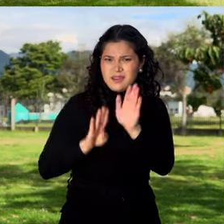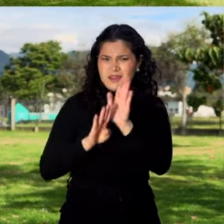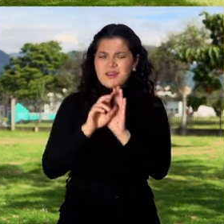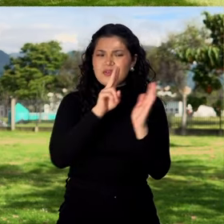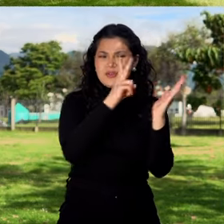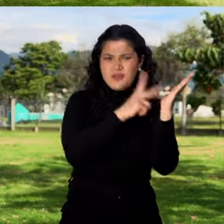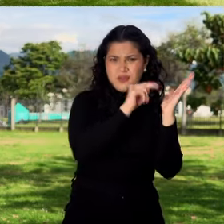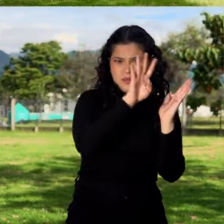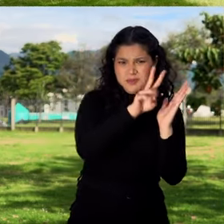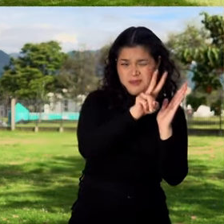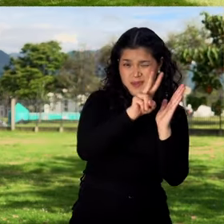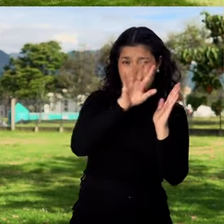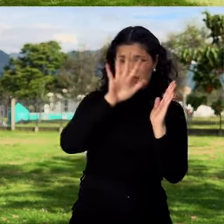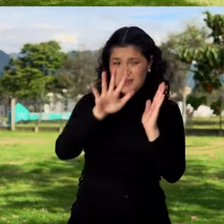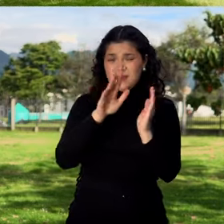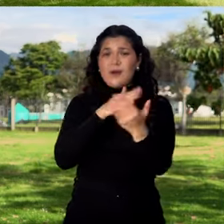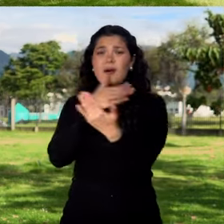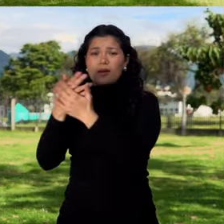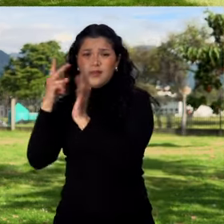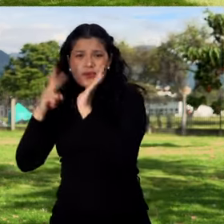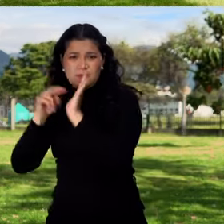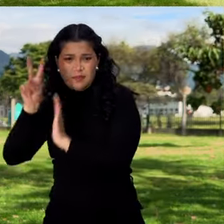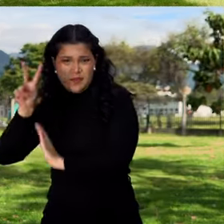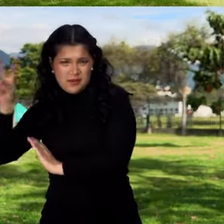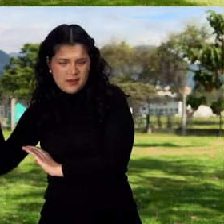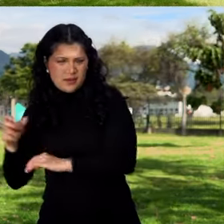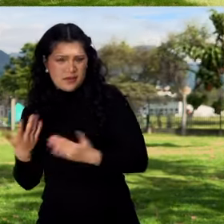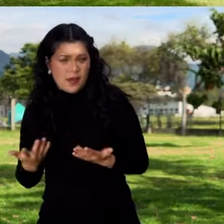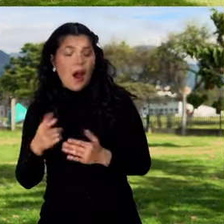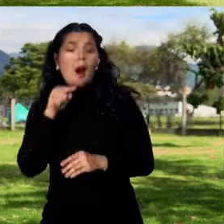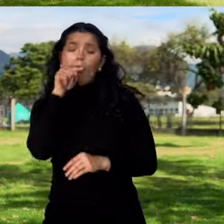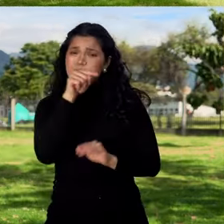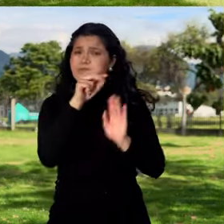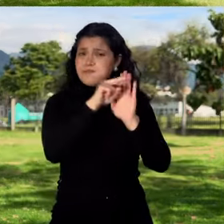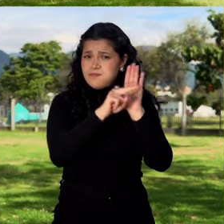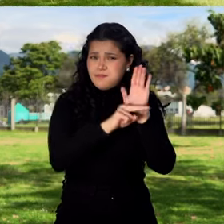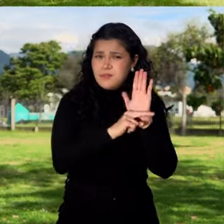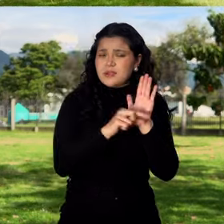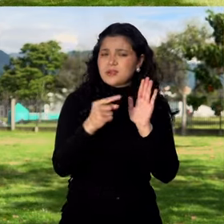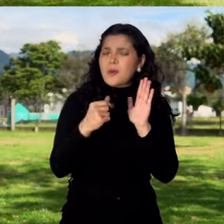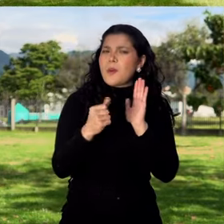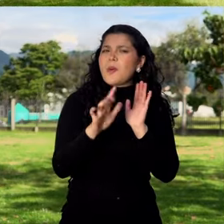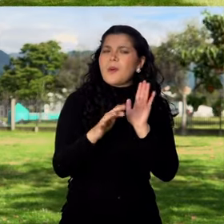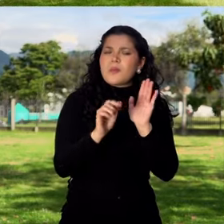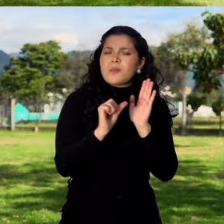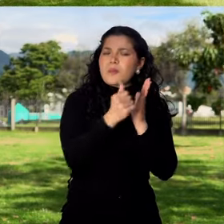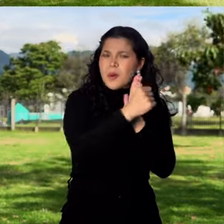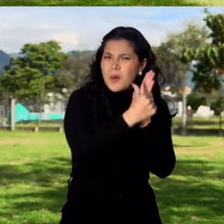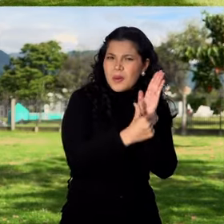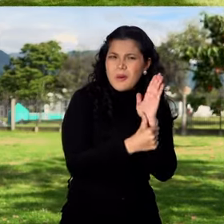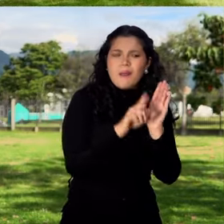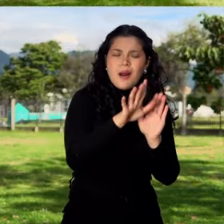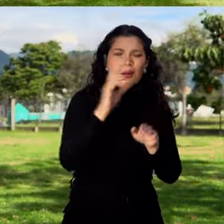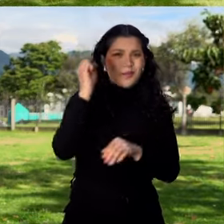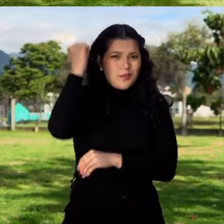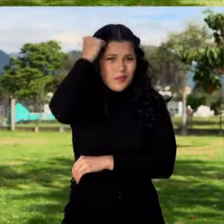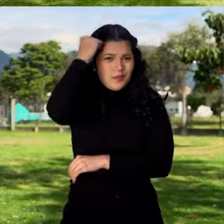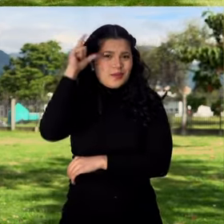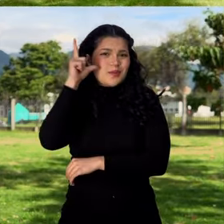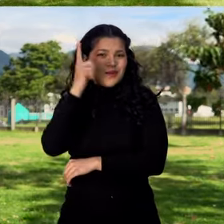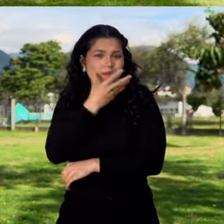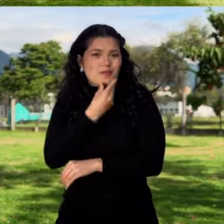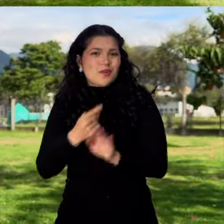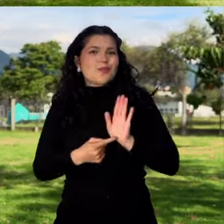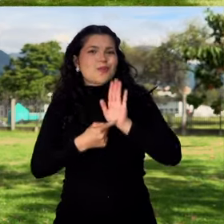20252 Pues el primer elemento y así lo establece la norma será el programa que el rector Leopoldo munera